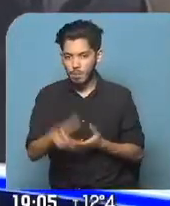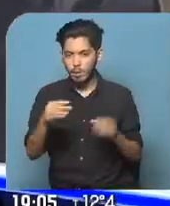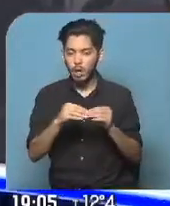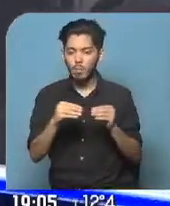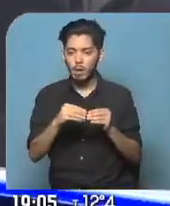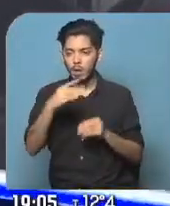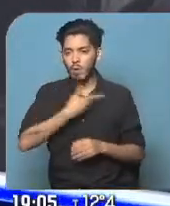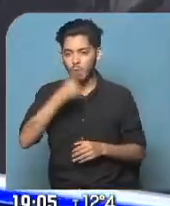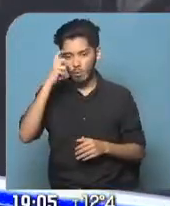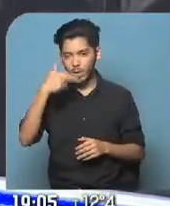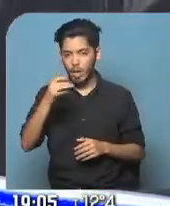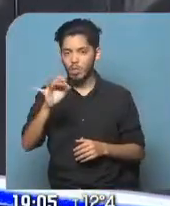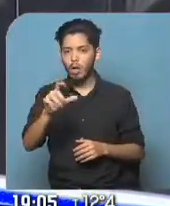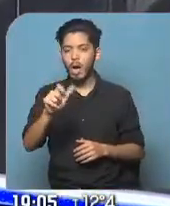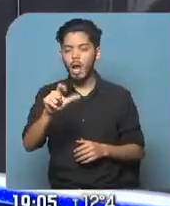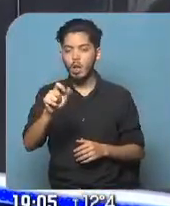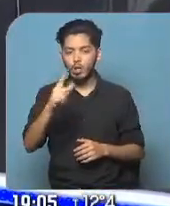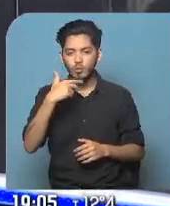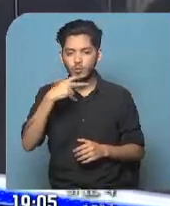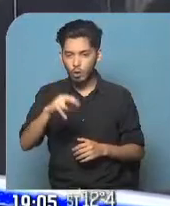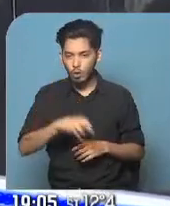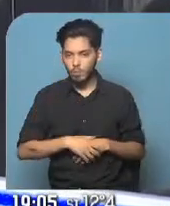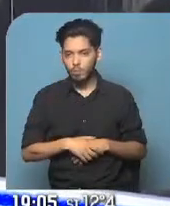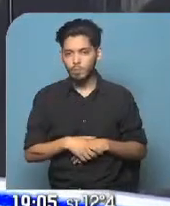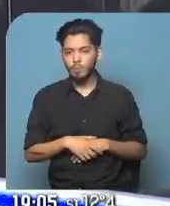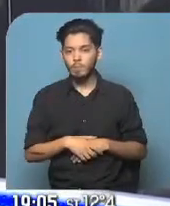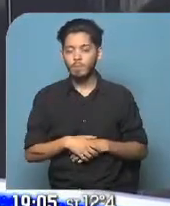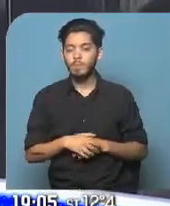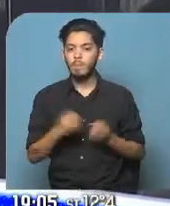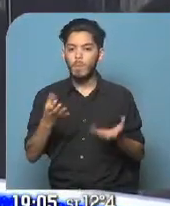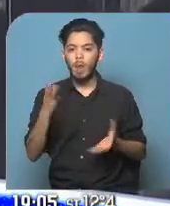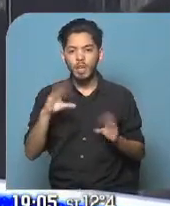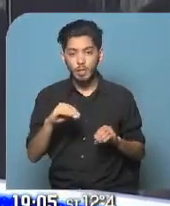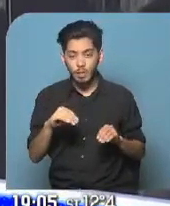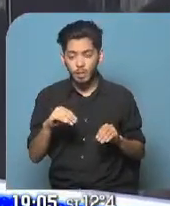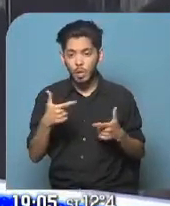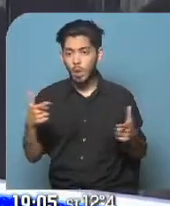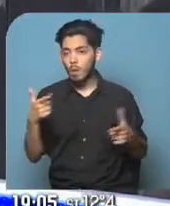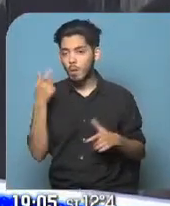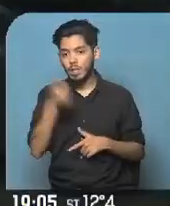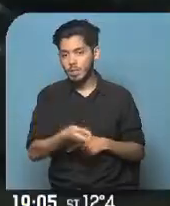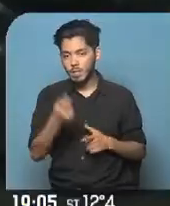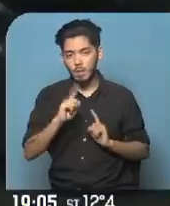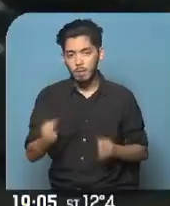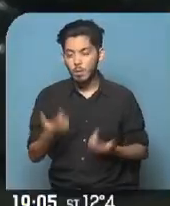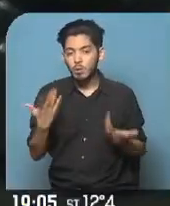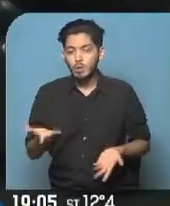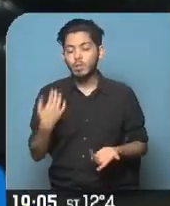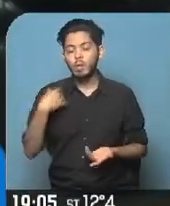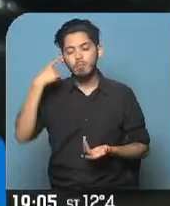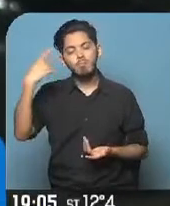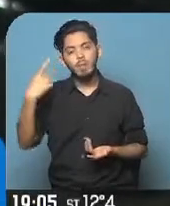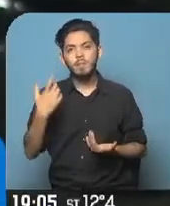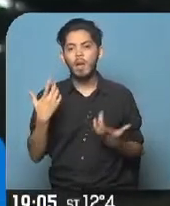a fernando alonso adelante formando danielle que tal buenas noches no existía el femicidio tampoco por eso uno puede llegar a pensar